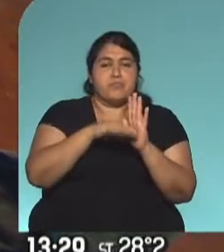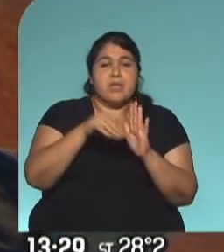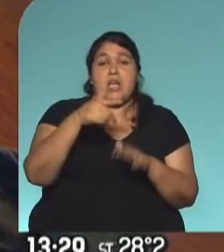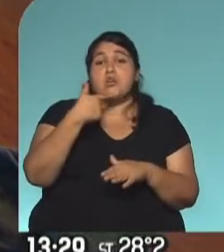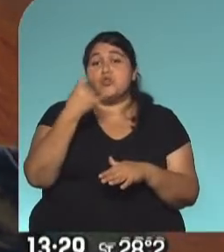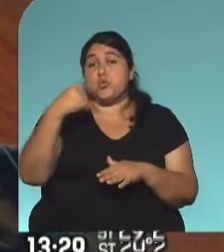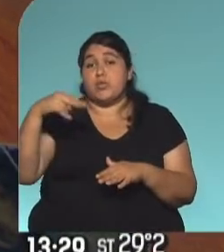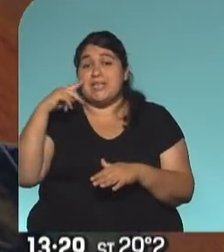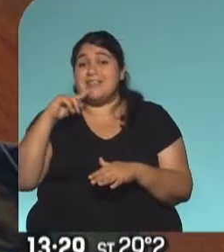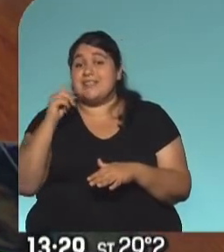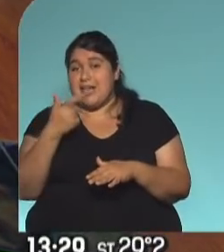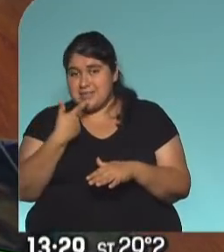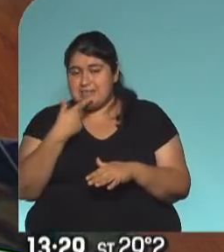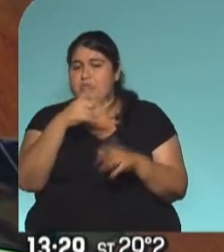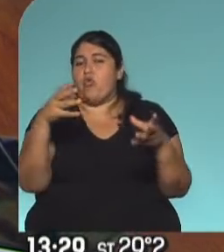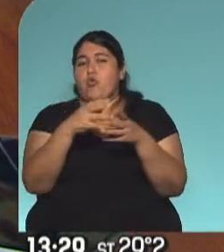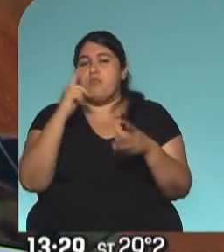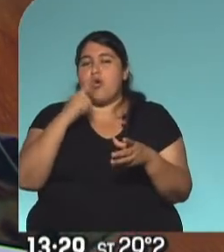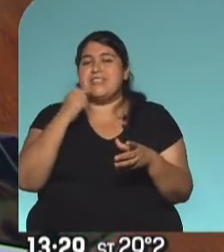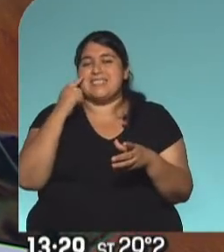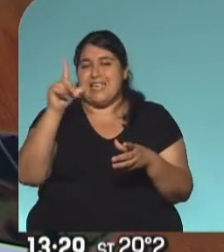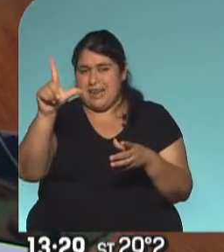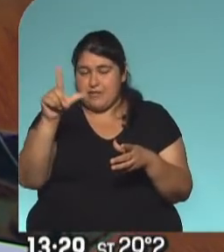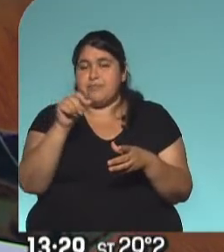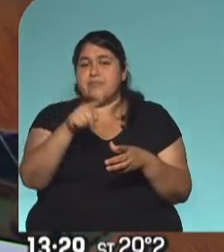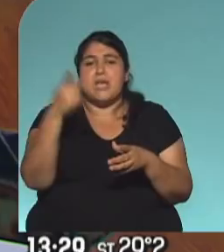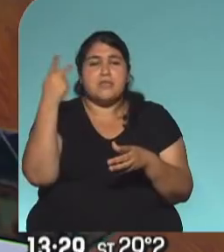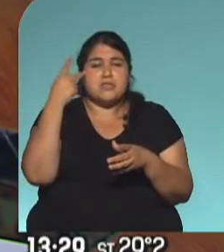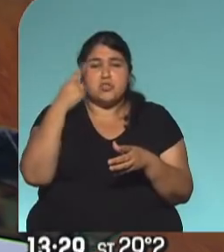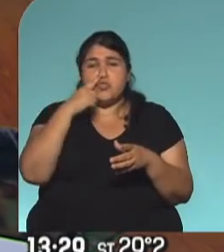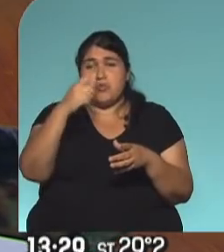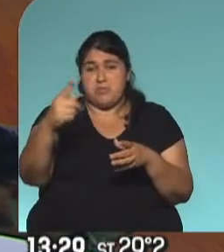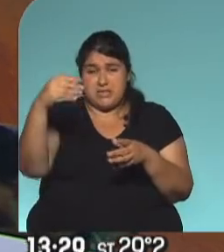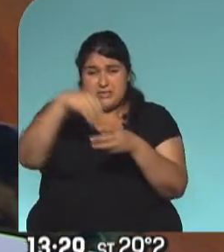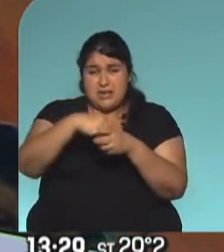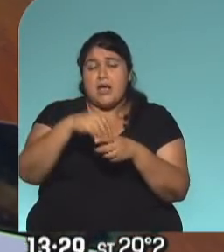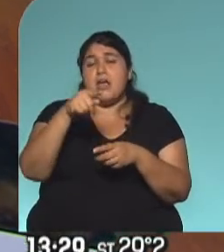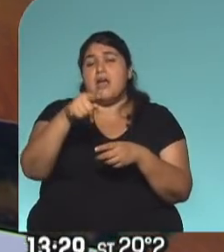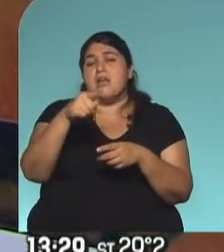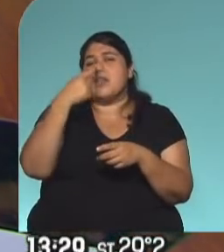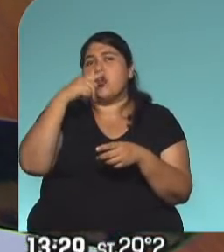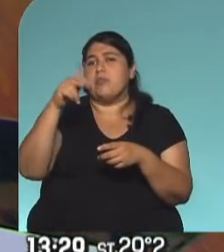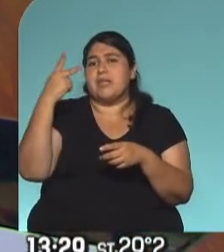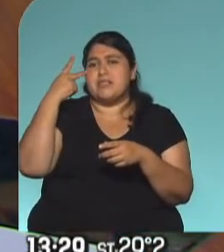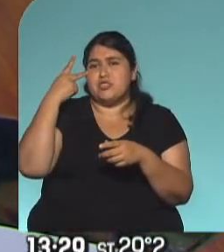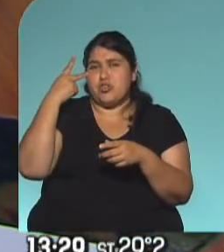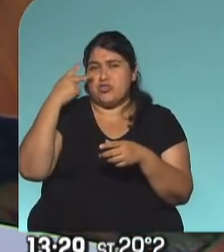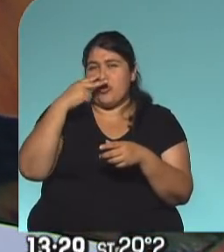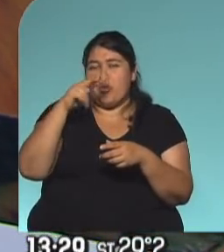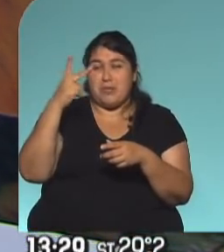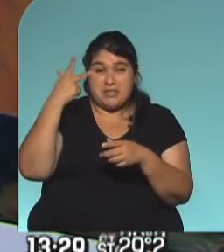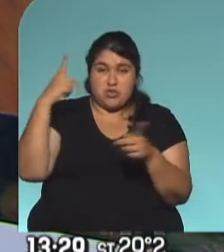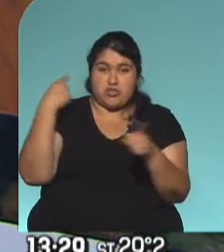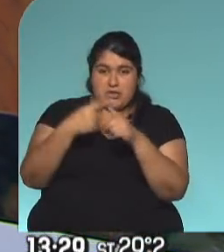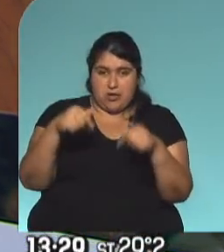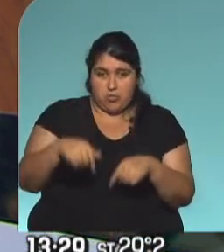sunitas, este grupo ISIL, se calcula alrededor de 18.000 combatientes, por lo menos datos que existían al año 2018, y